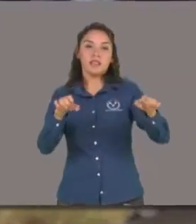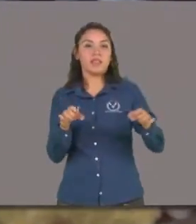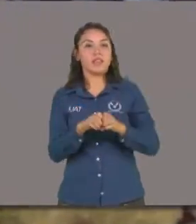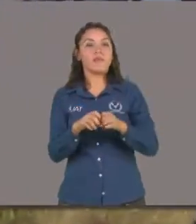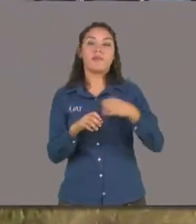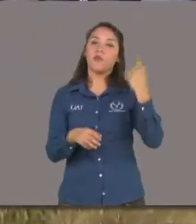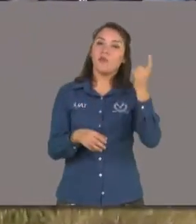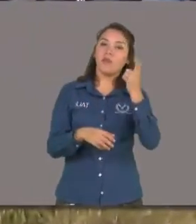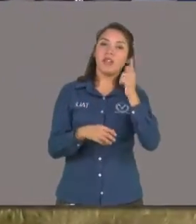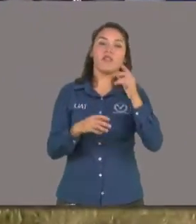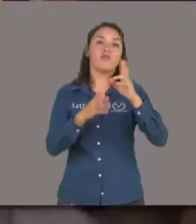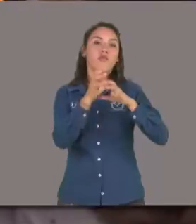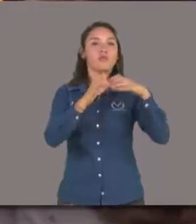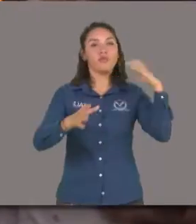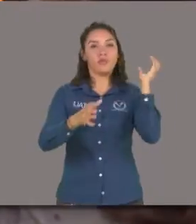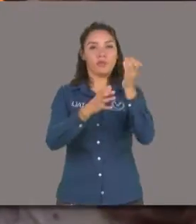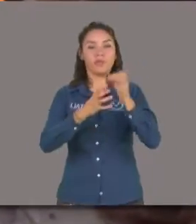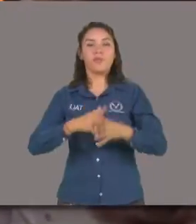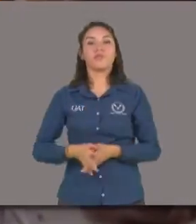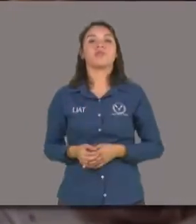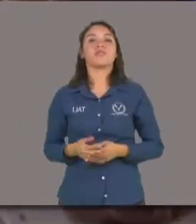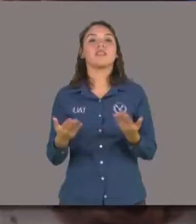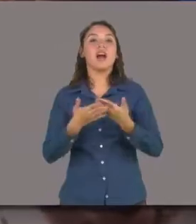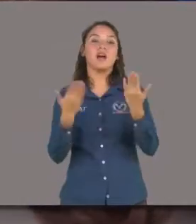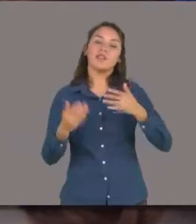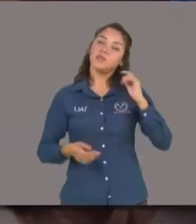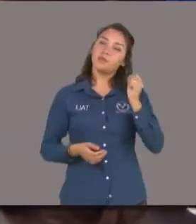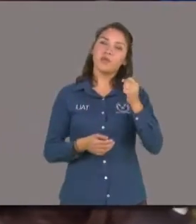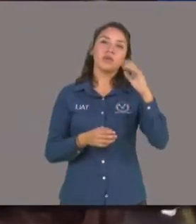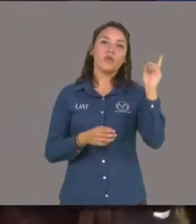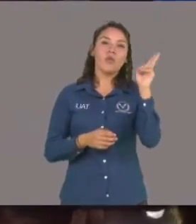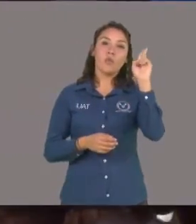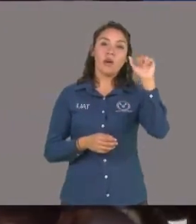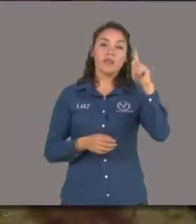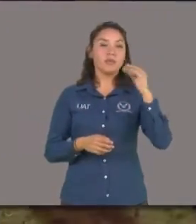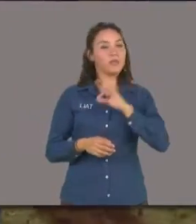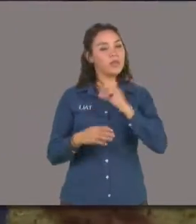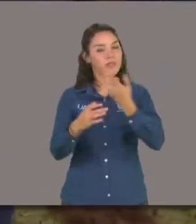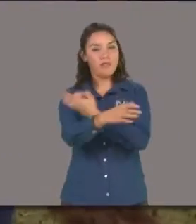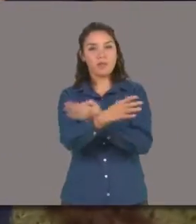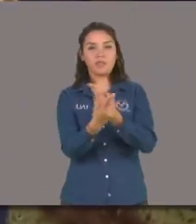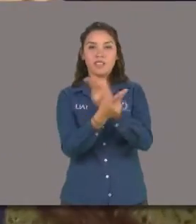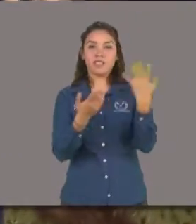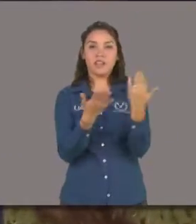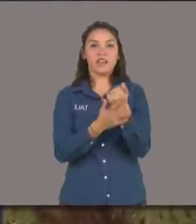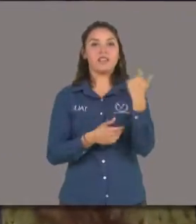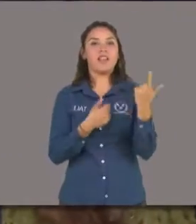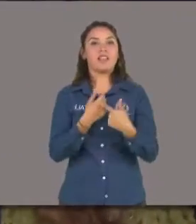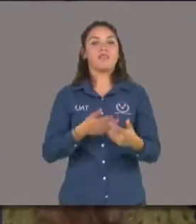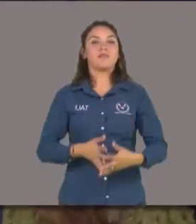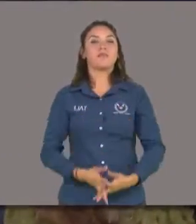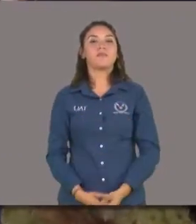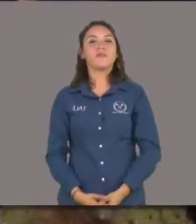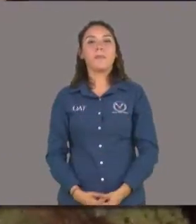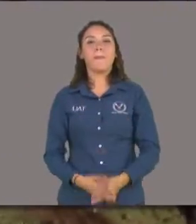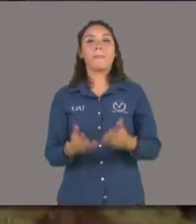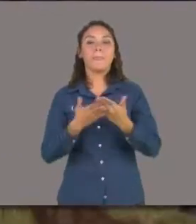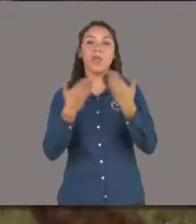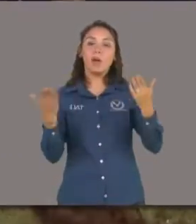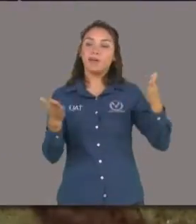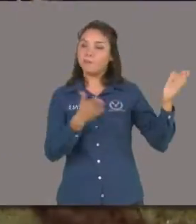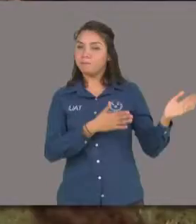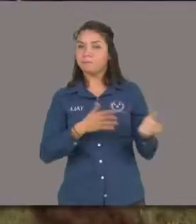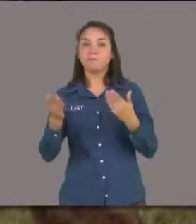del Norte donde participarán equipos de la región para identificar talentos de ligas inferiores y por supuesto para hacer el boom en el fútbol